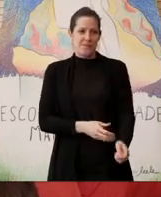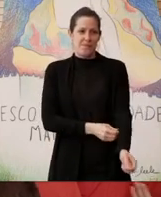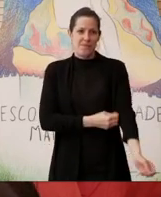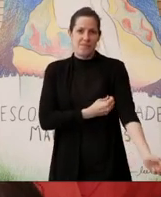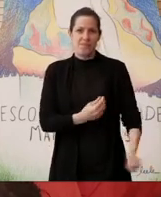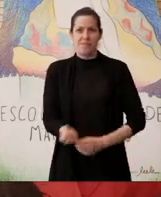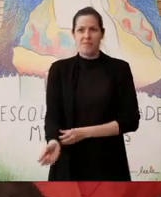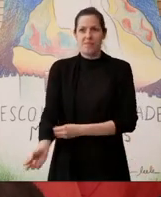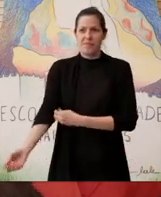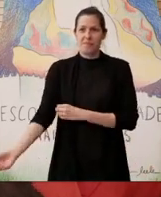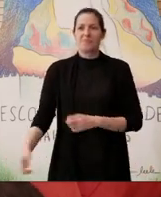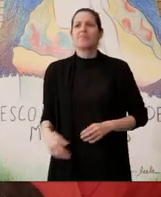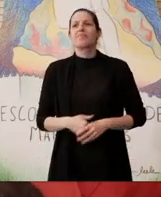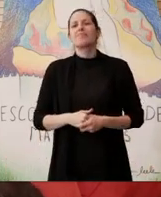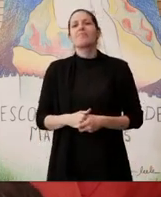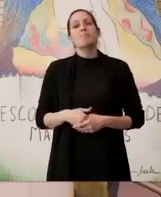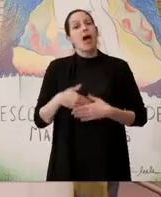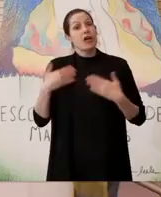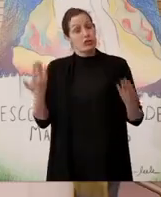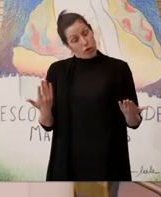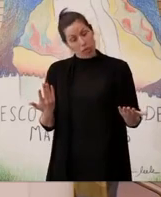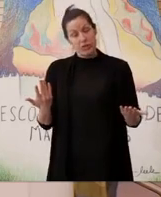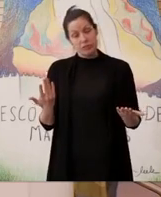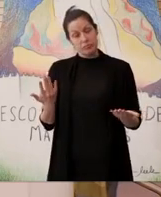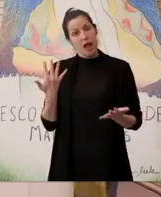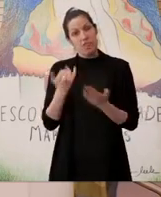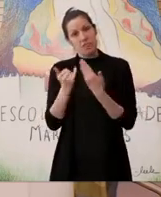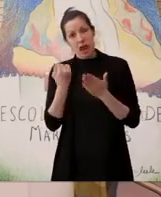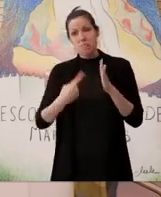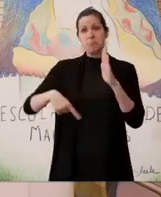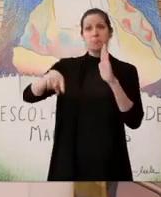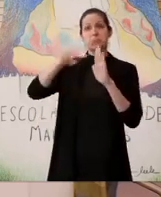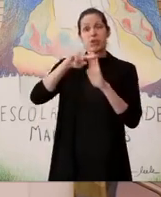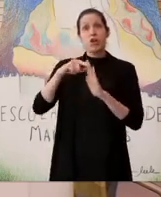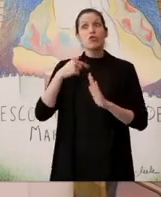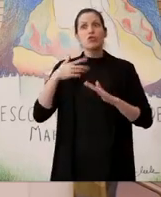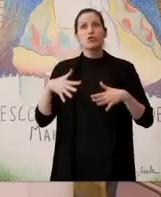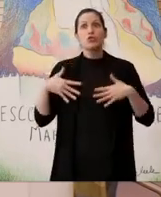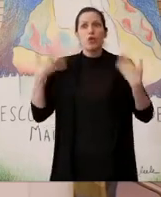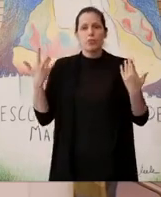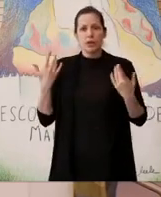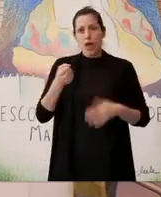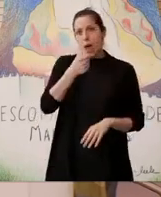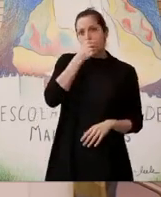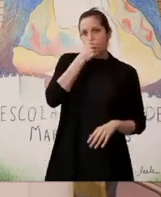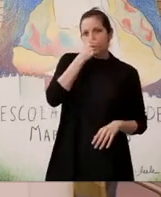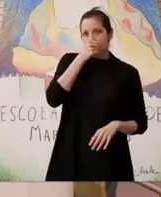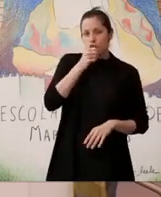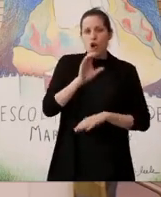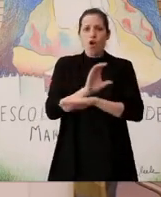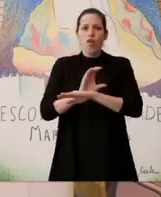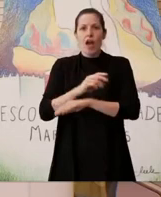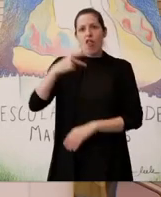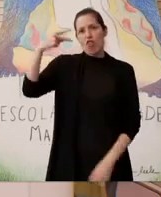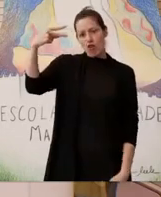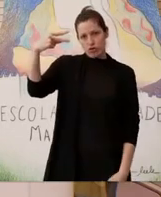Entonces allá nos fuimos y resulta que para sorpresa mía el peso es sacó dos concejales